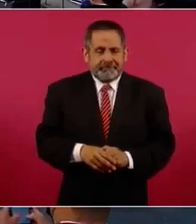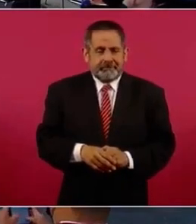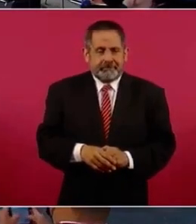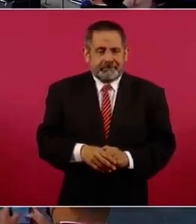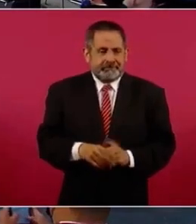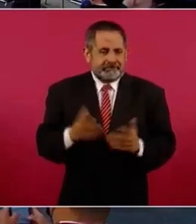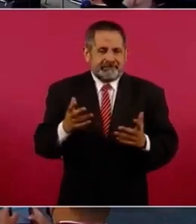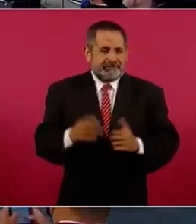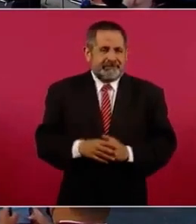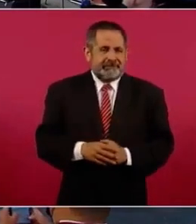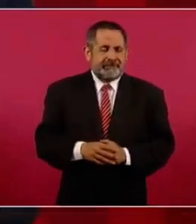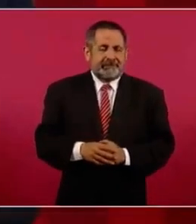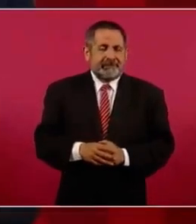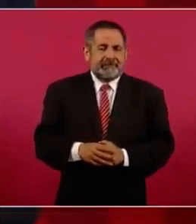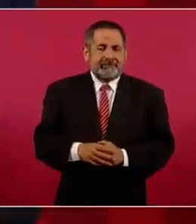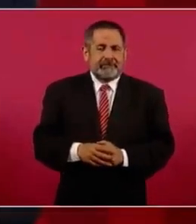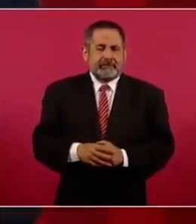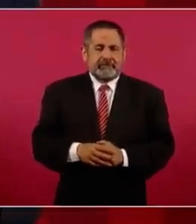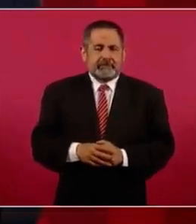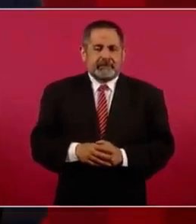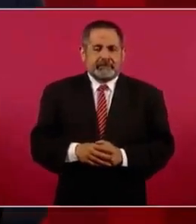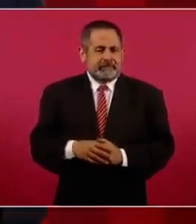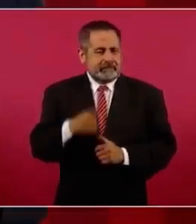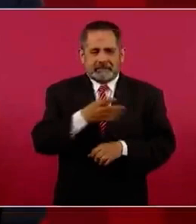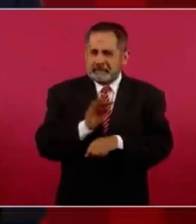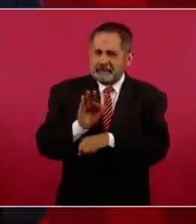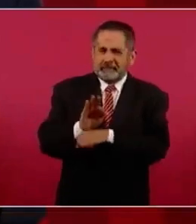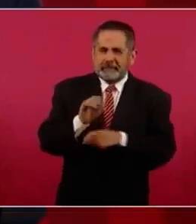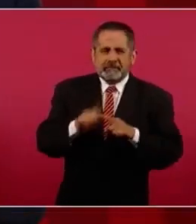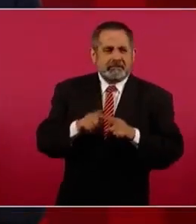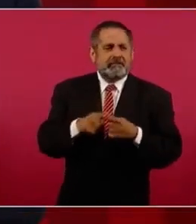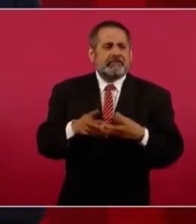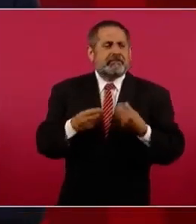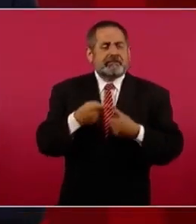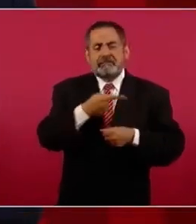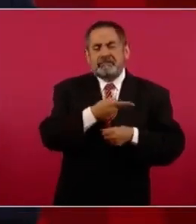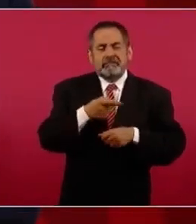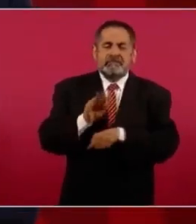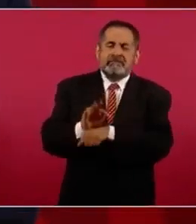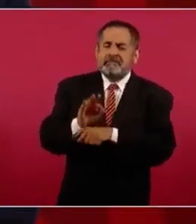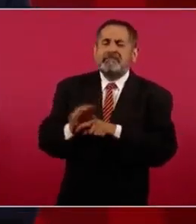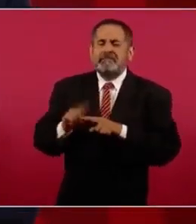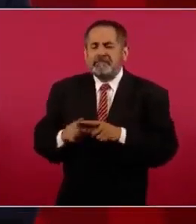O sea, ¿a favor de quién se está?